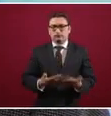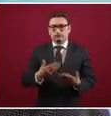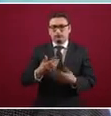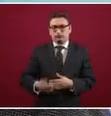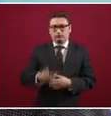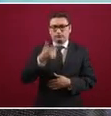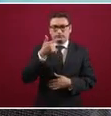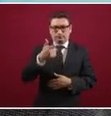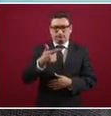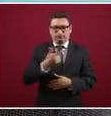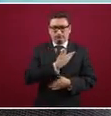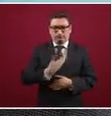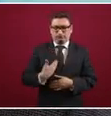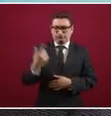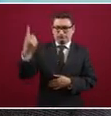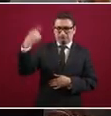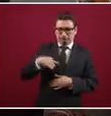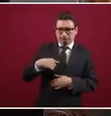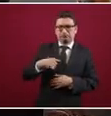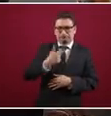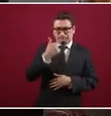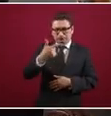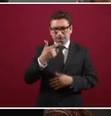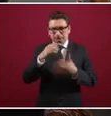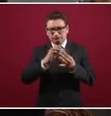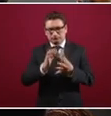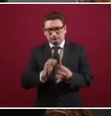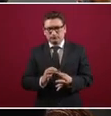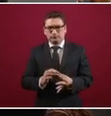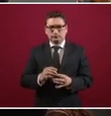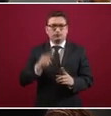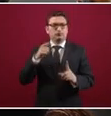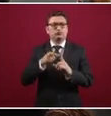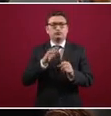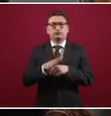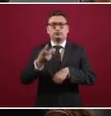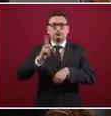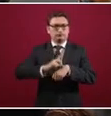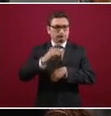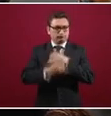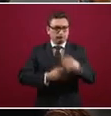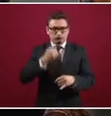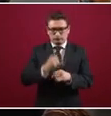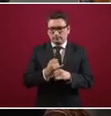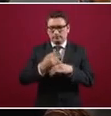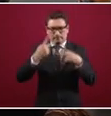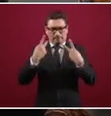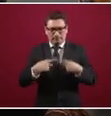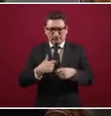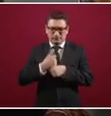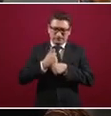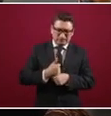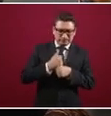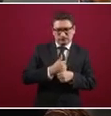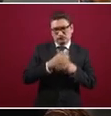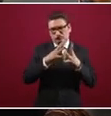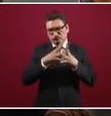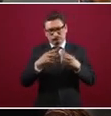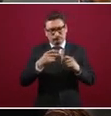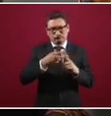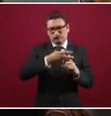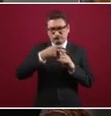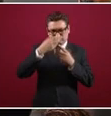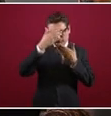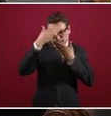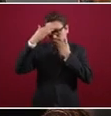admitido el señor presidente de la república con motivo de el día internacional de las víctimas de desaparición forzada al que vamos